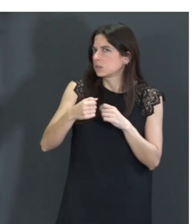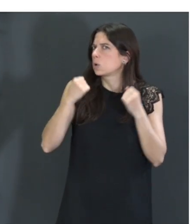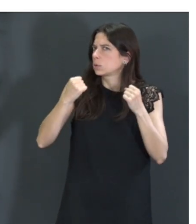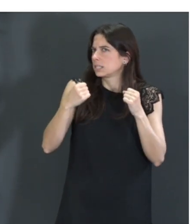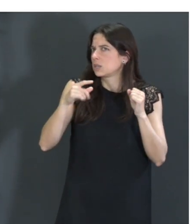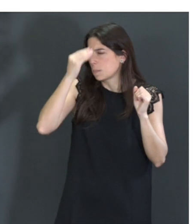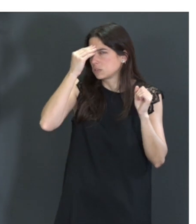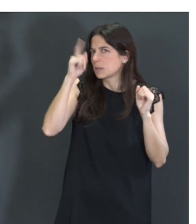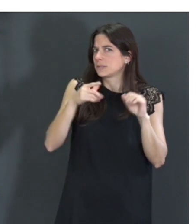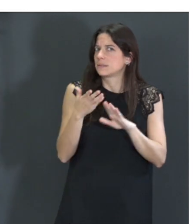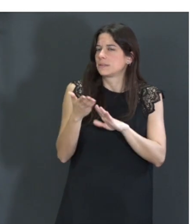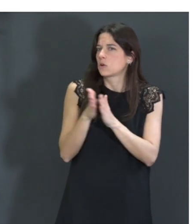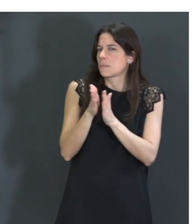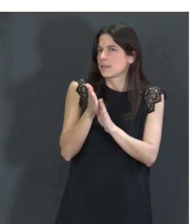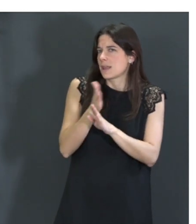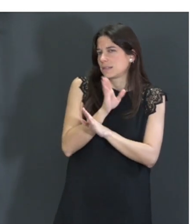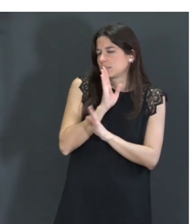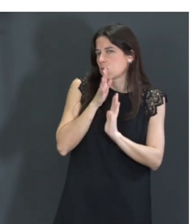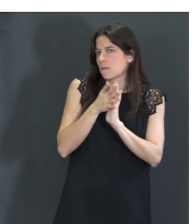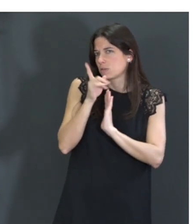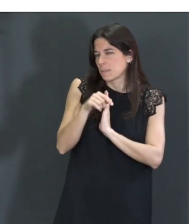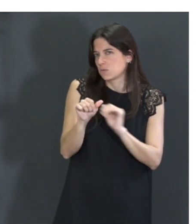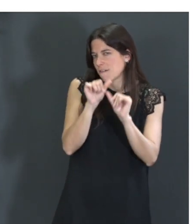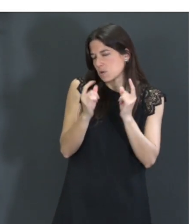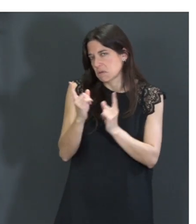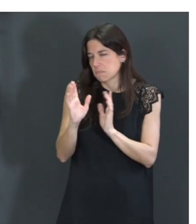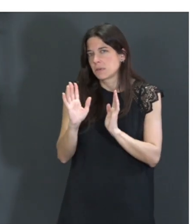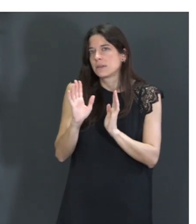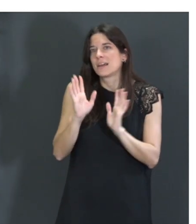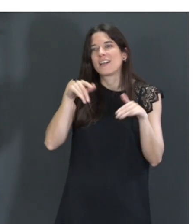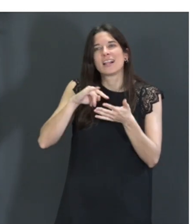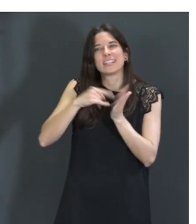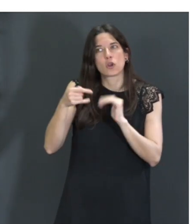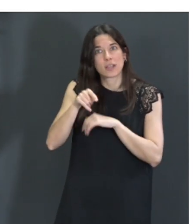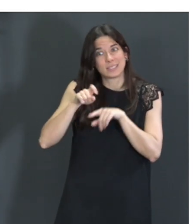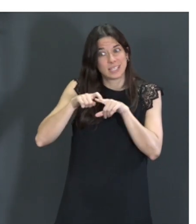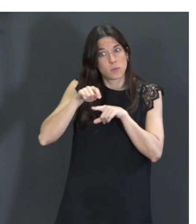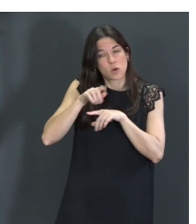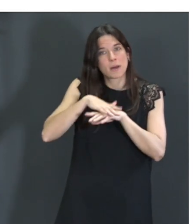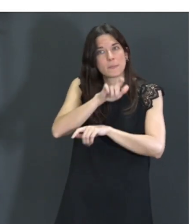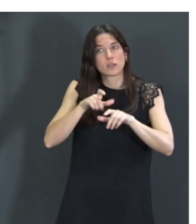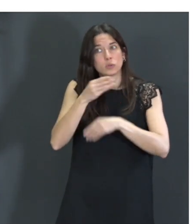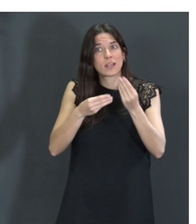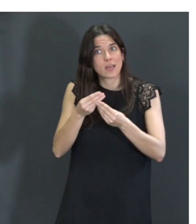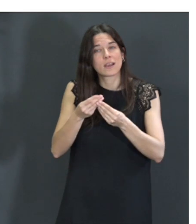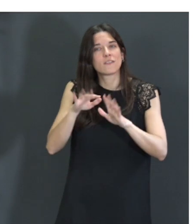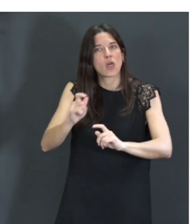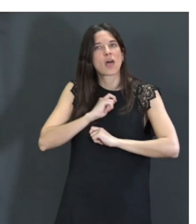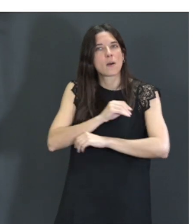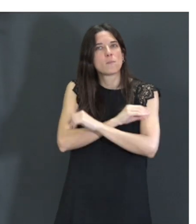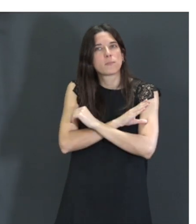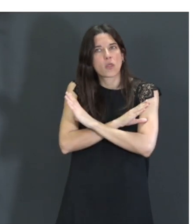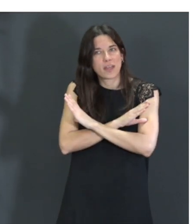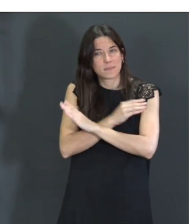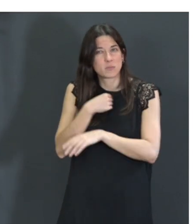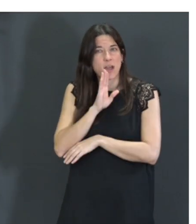mencionado en cierto modo, y es que al final este tipo de tecnologías a las personas que las utilizan las empodera, que era lo que decía